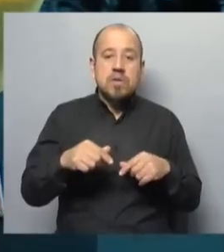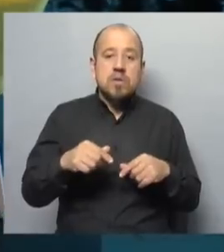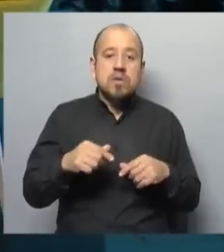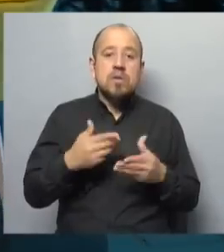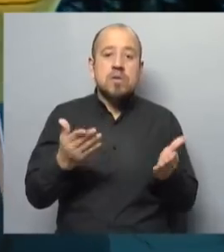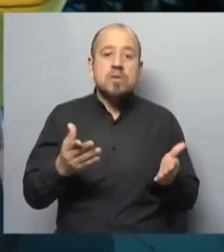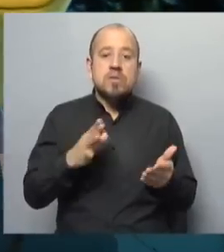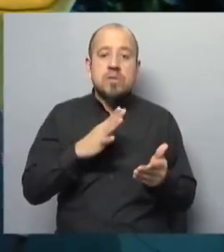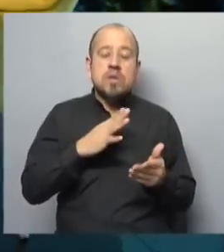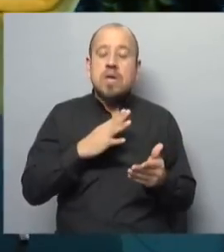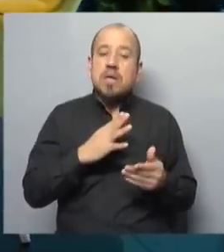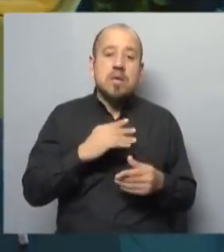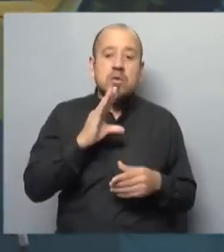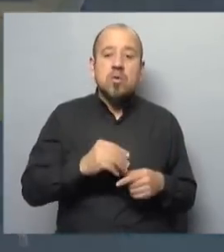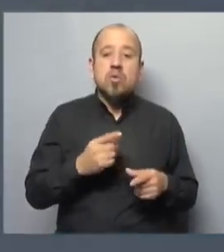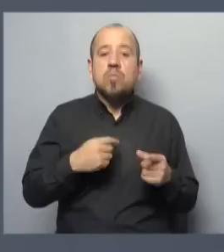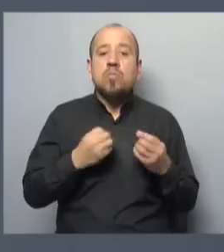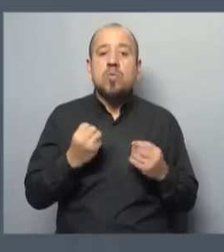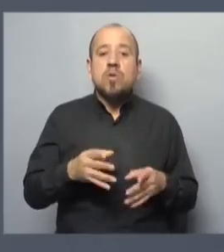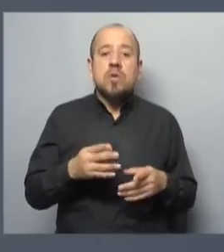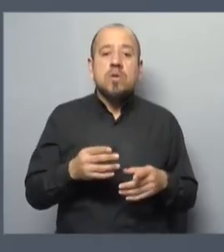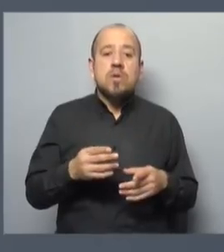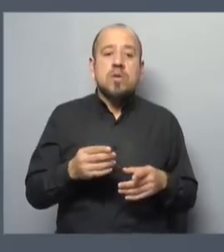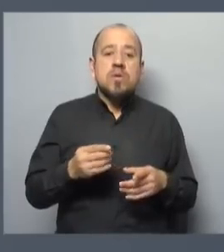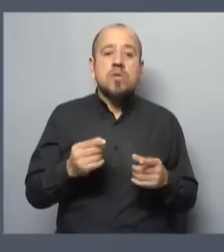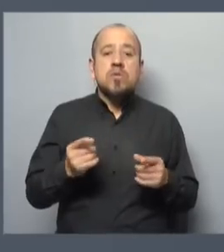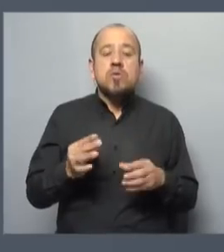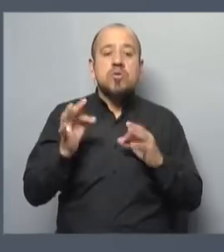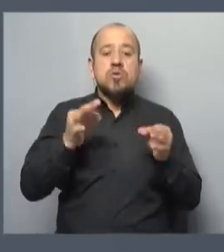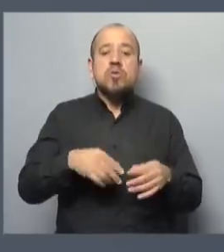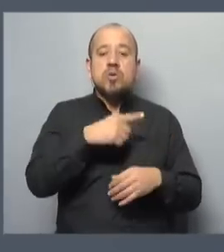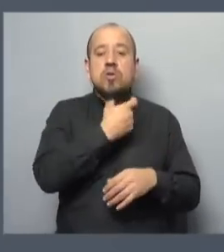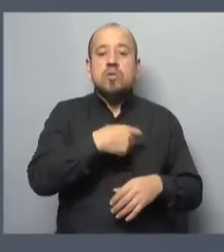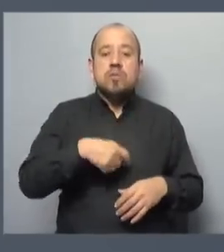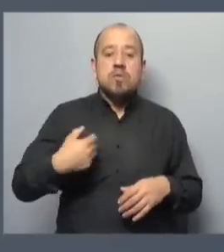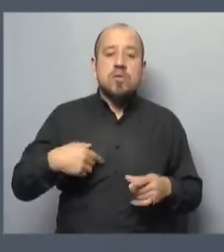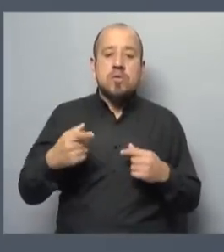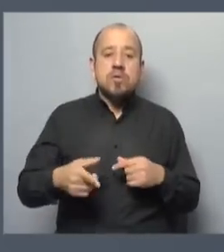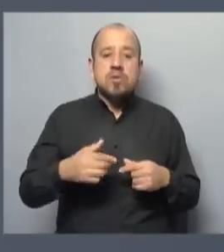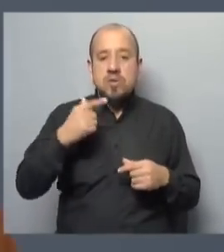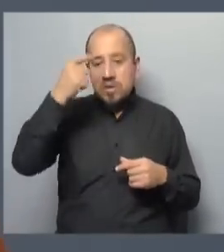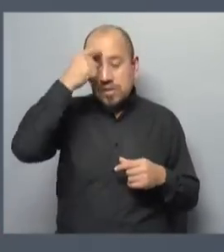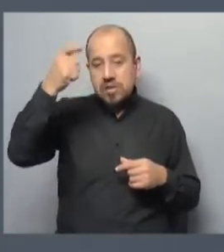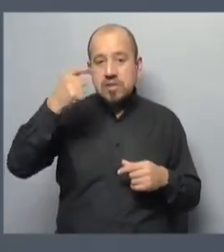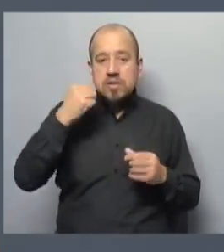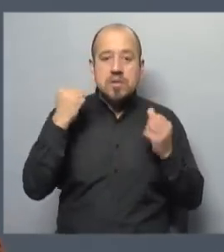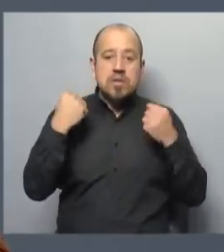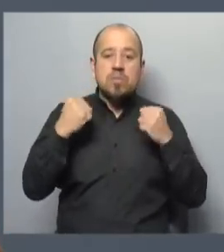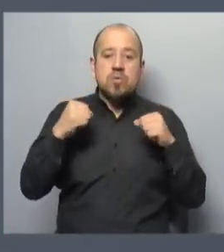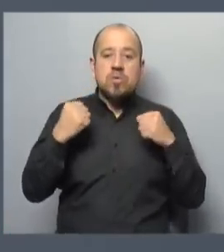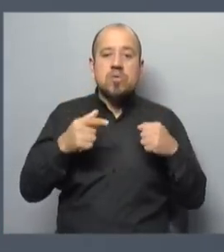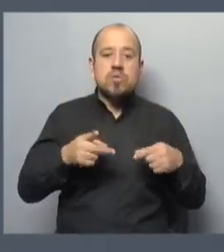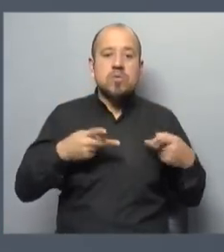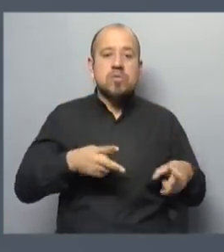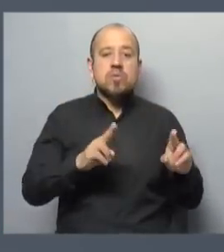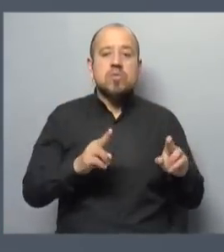tenemos todo porque se llamó el caso cuando yo llego a peñarol hay un departamento de la ciencia del deporte se trabaja bajo una metodología